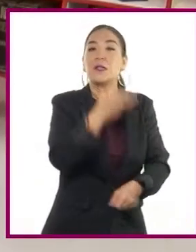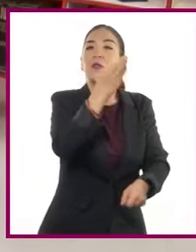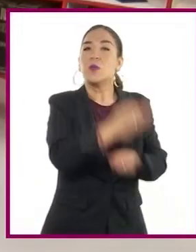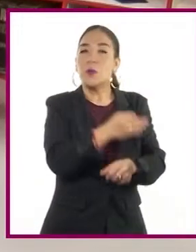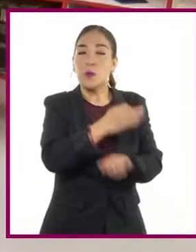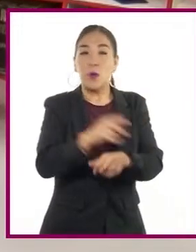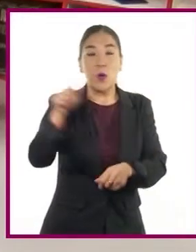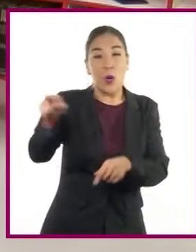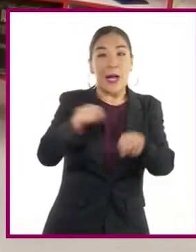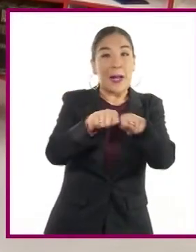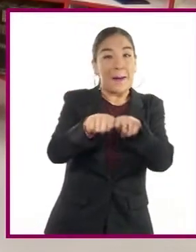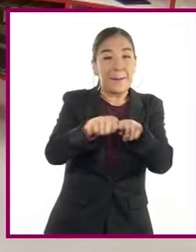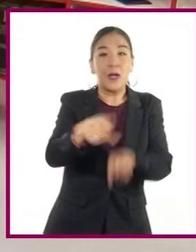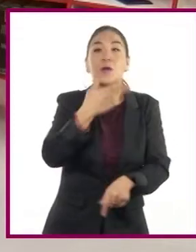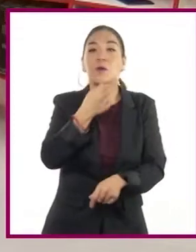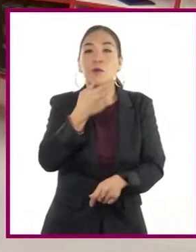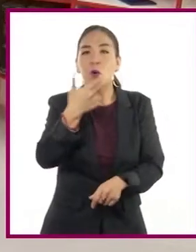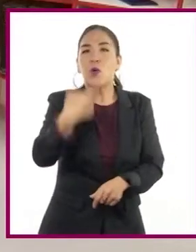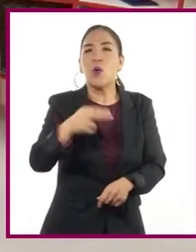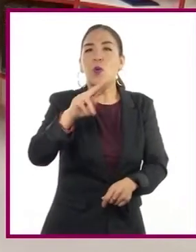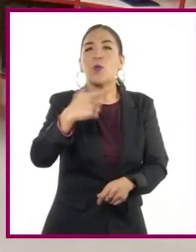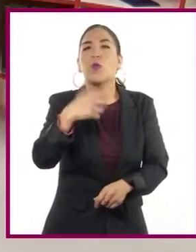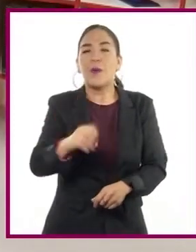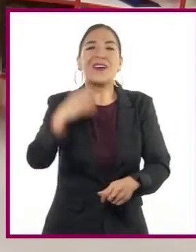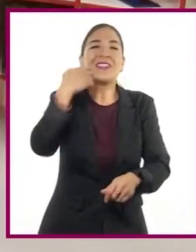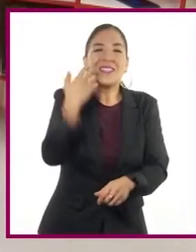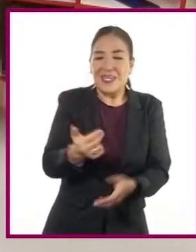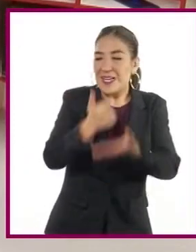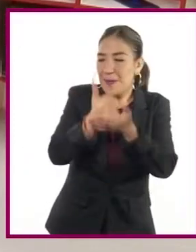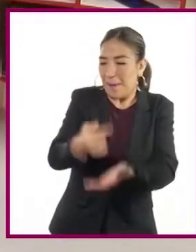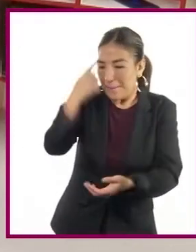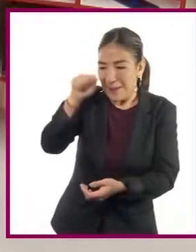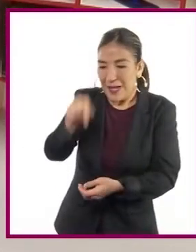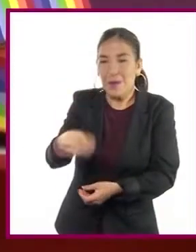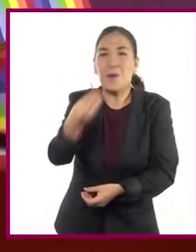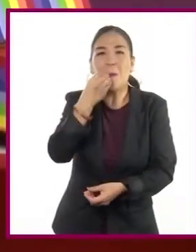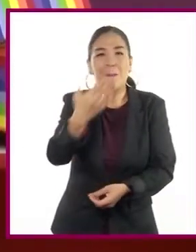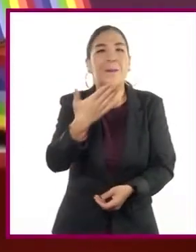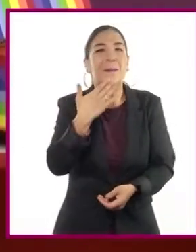su hermano Hugo quiere ayudarle a satisfacer esa necesidad.